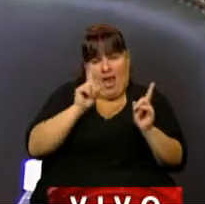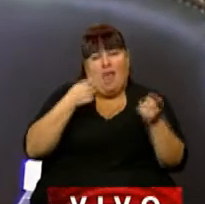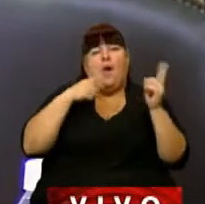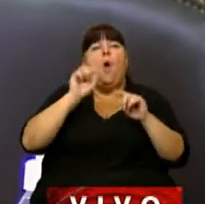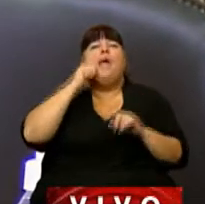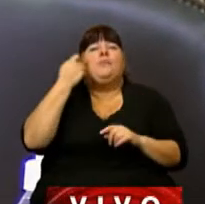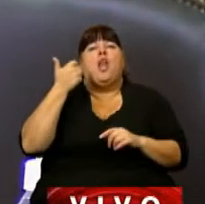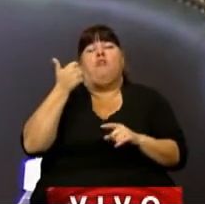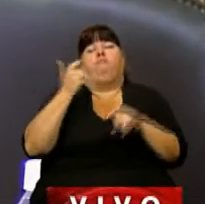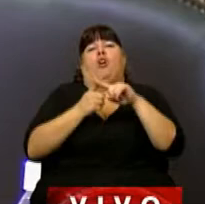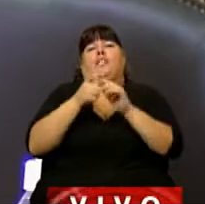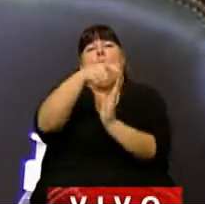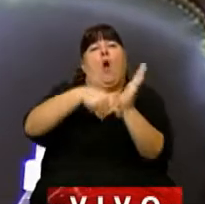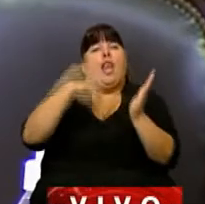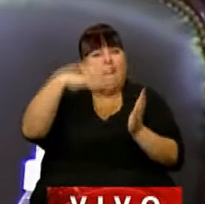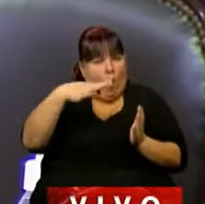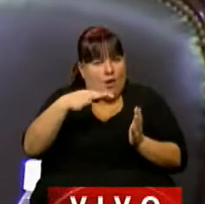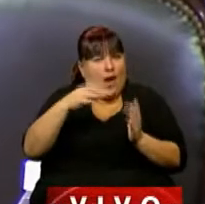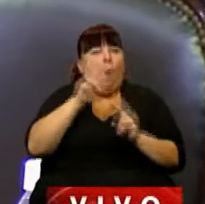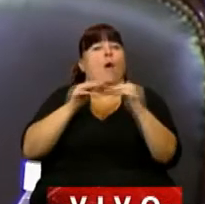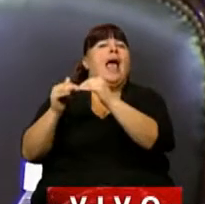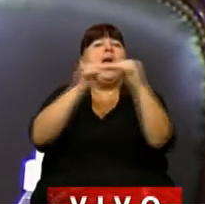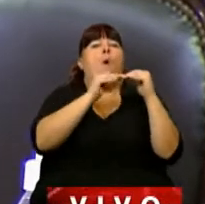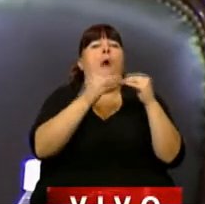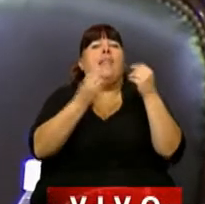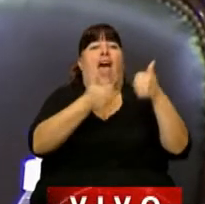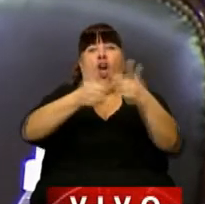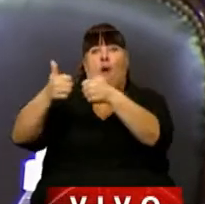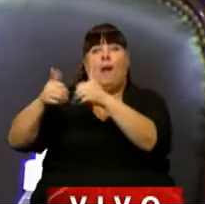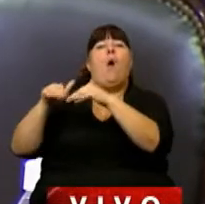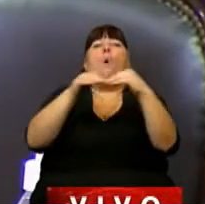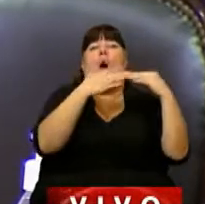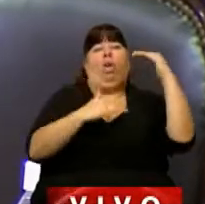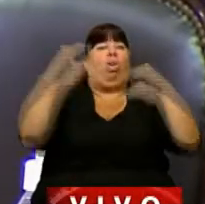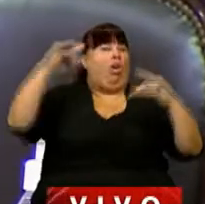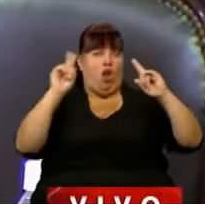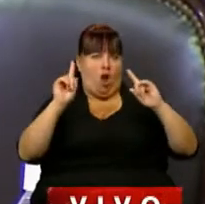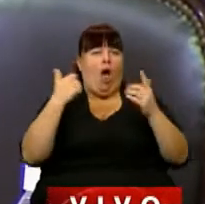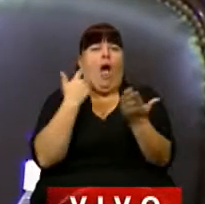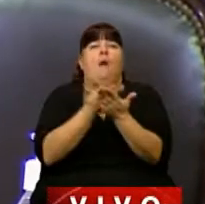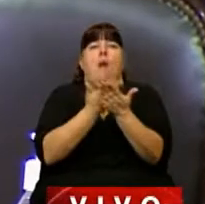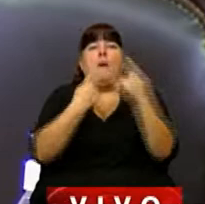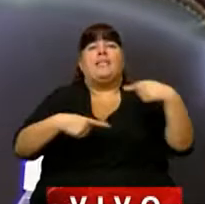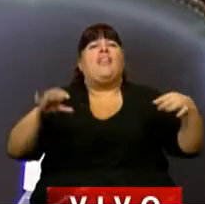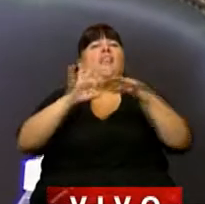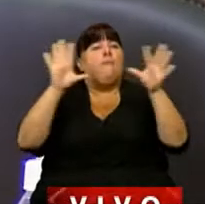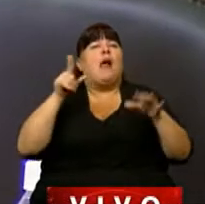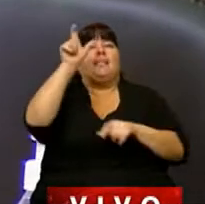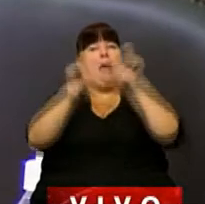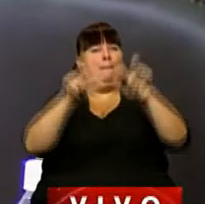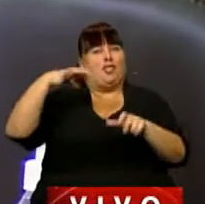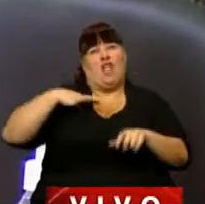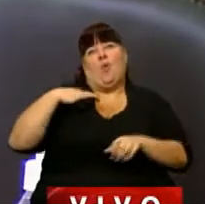boleta única, la equidad entre los distintos competidores, las ofertas democráticas para el ciudadano,